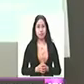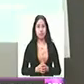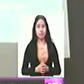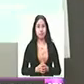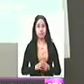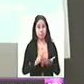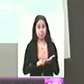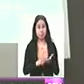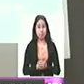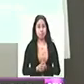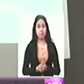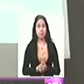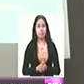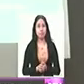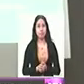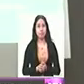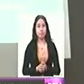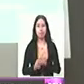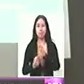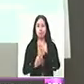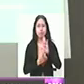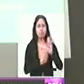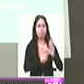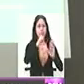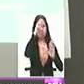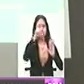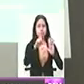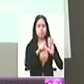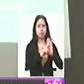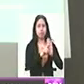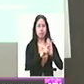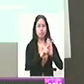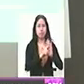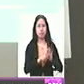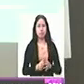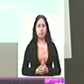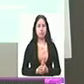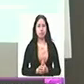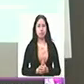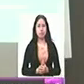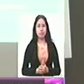Así es como se ve, se comporta